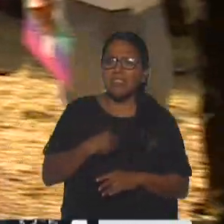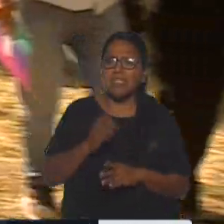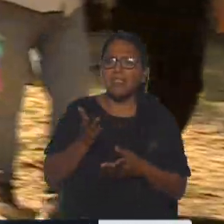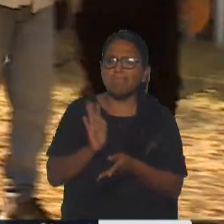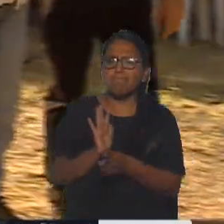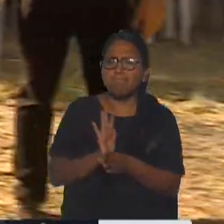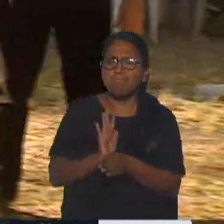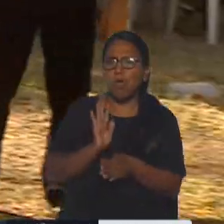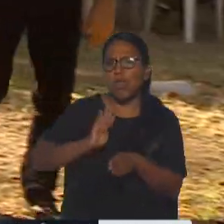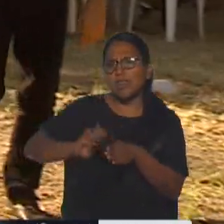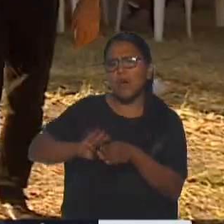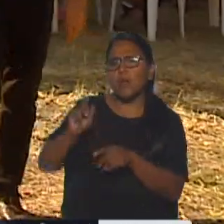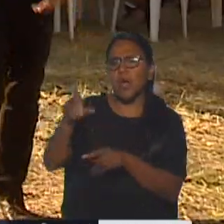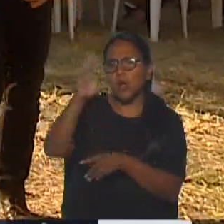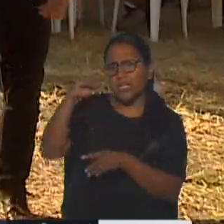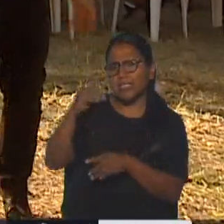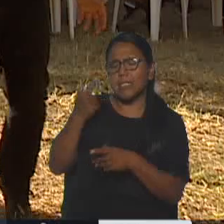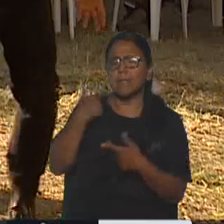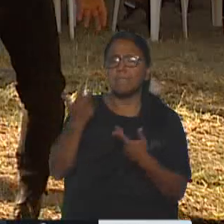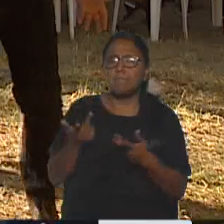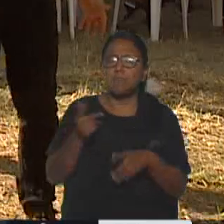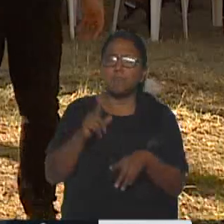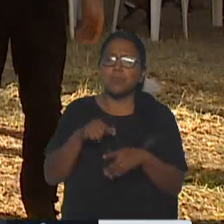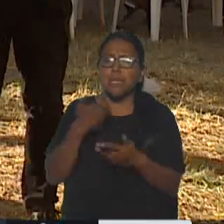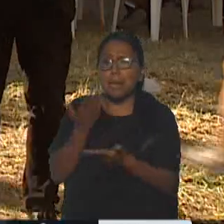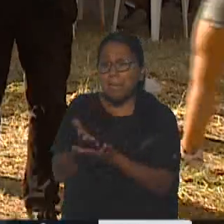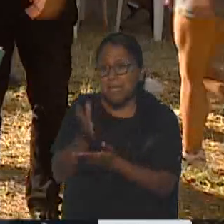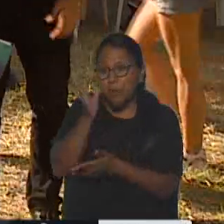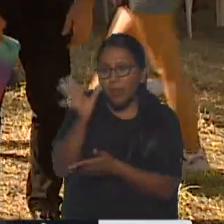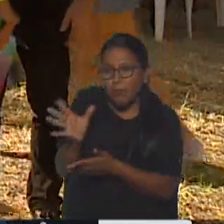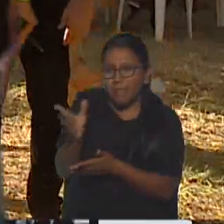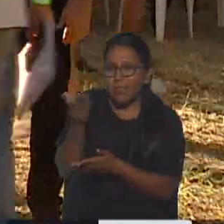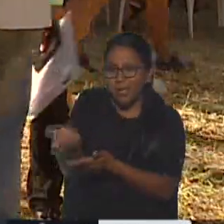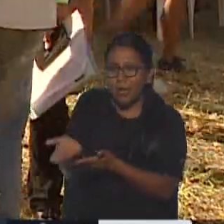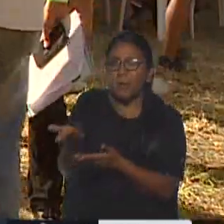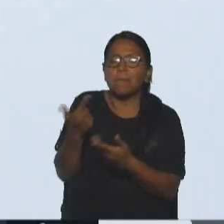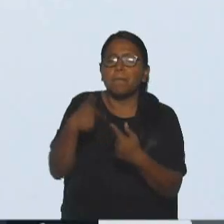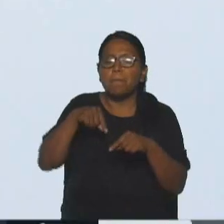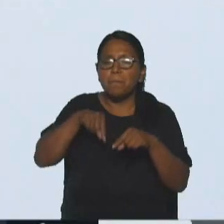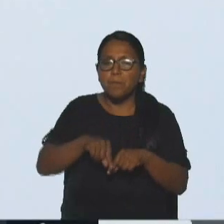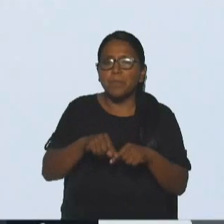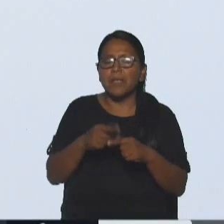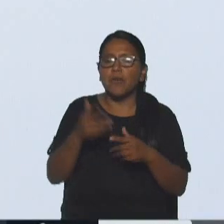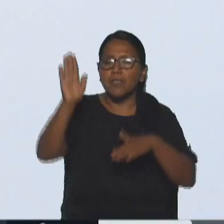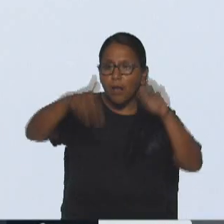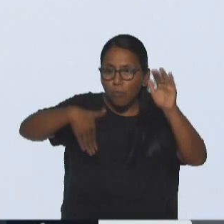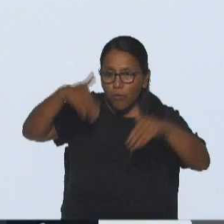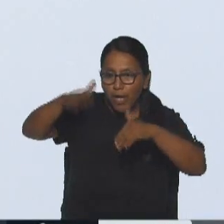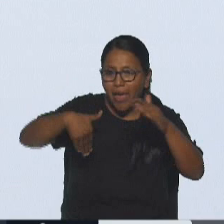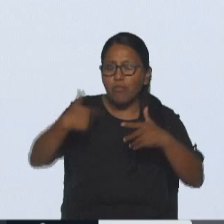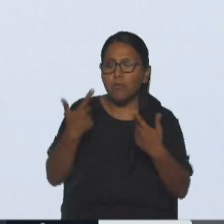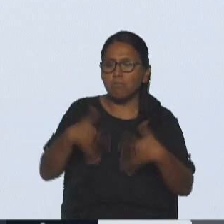Cristina Kirchner, al mismo tiempo piensa que le estamos pidiendo demasiado a ella. Esta convocatoria